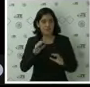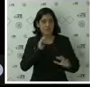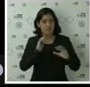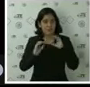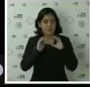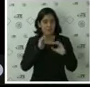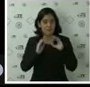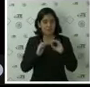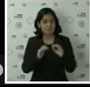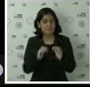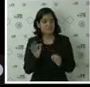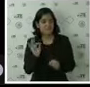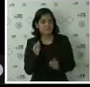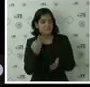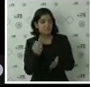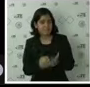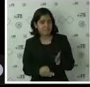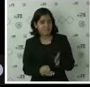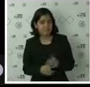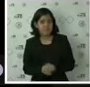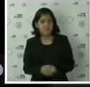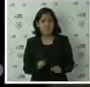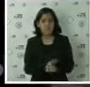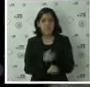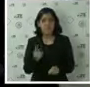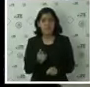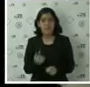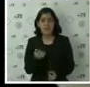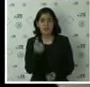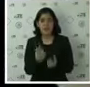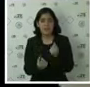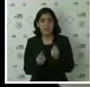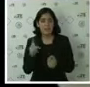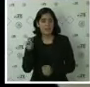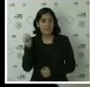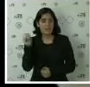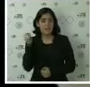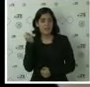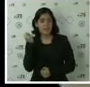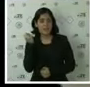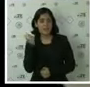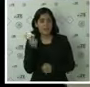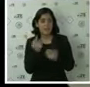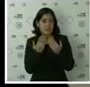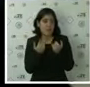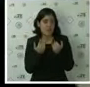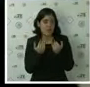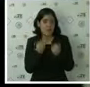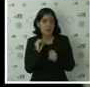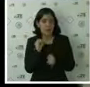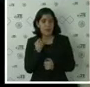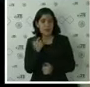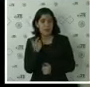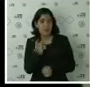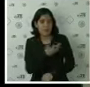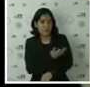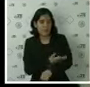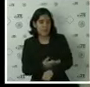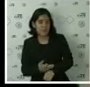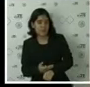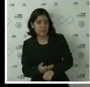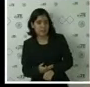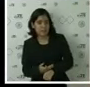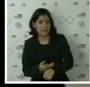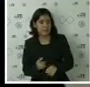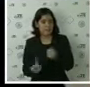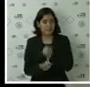todos cuentan con los recursos tecnológicos, dado que la economía familiar se ha visto afectada, o en los casos en que